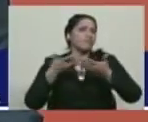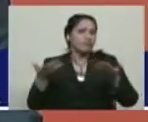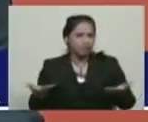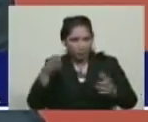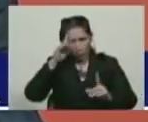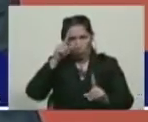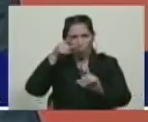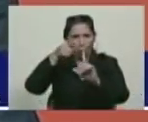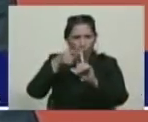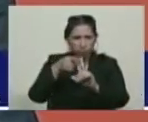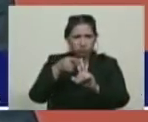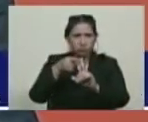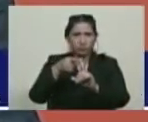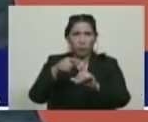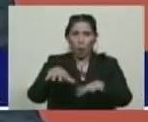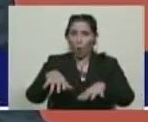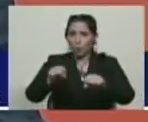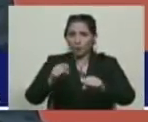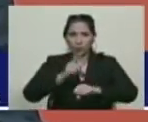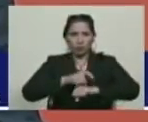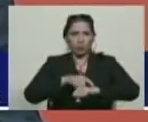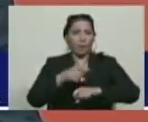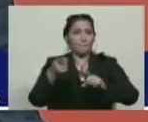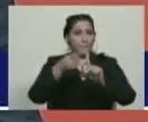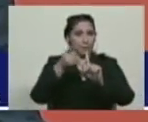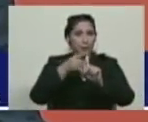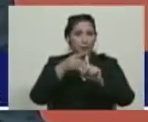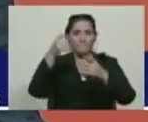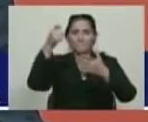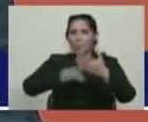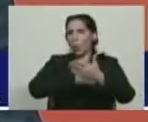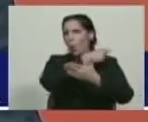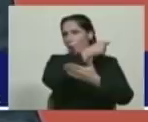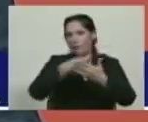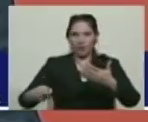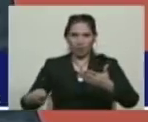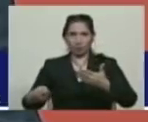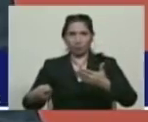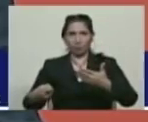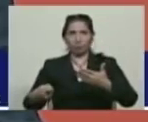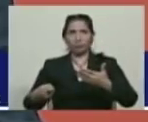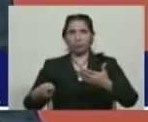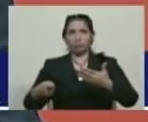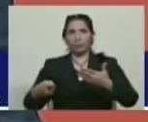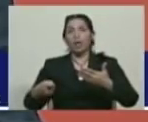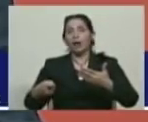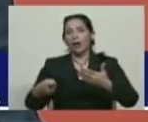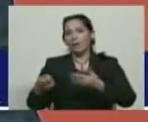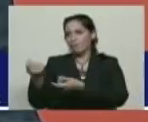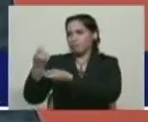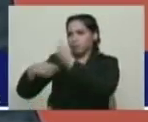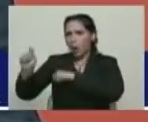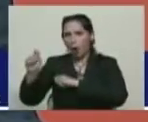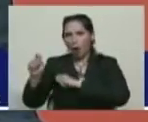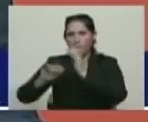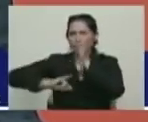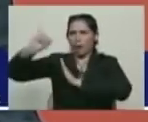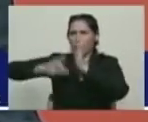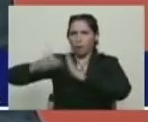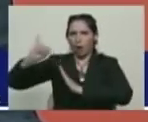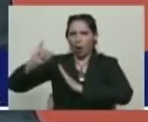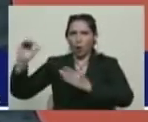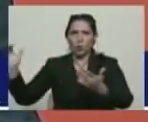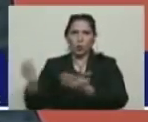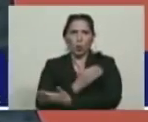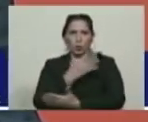ocupación temporal en primer lugar prohibir el desvío de los productos y contrarrestar el contrabando